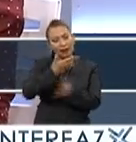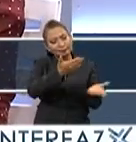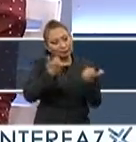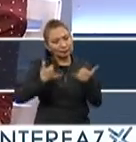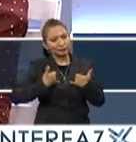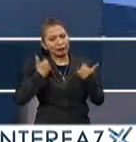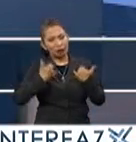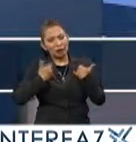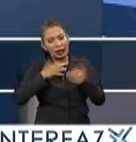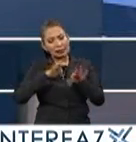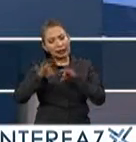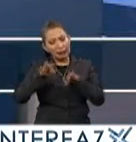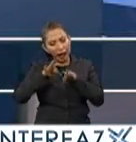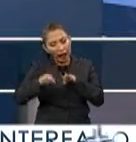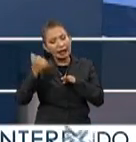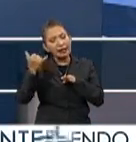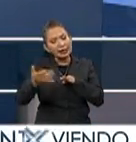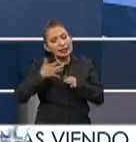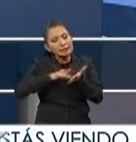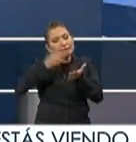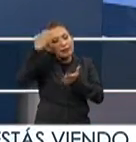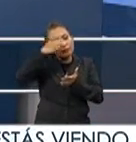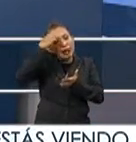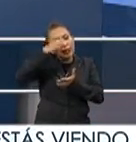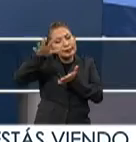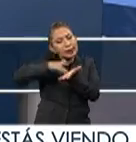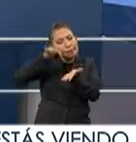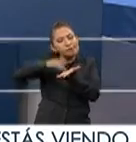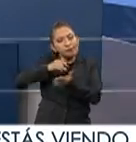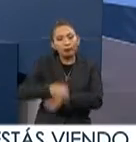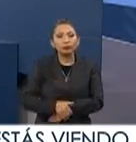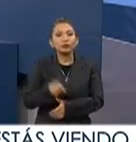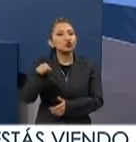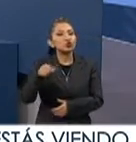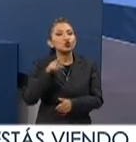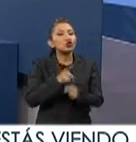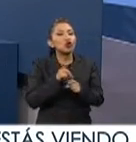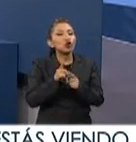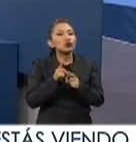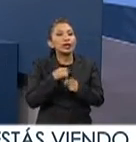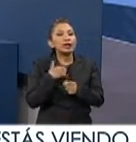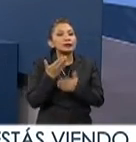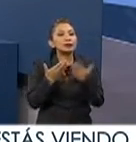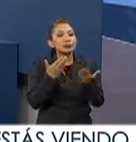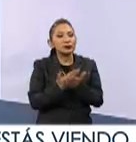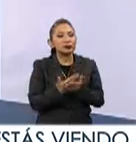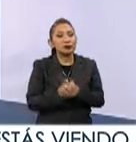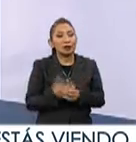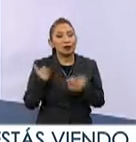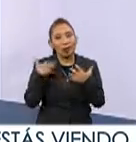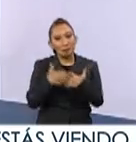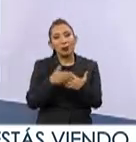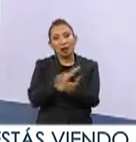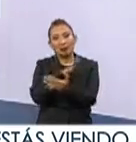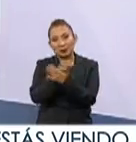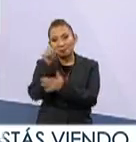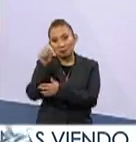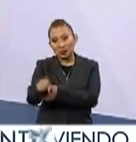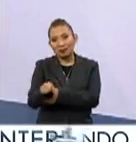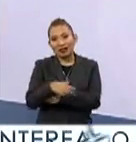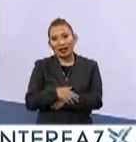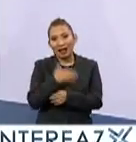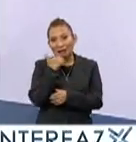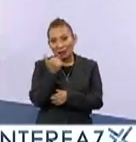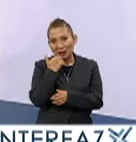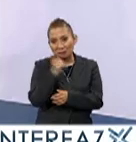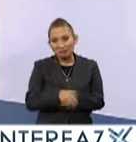estos chicos trabajar y obtener este beneficio doble, ¿no? ¿Tú dónde hiciste tu servicio? Con una empresa justo alemana.